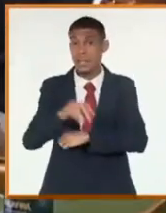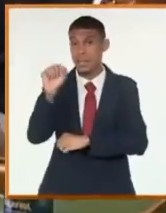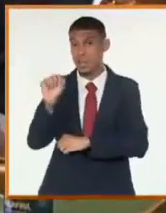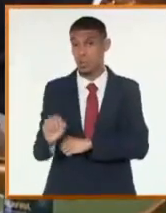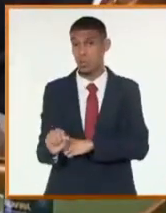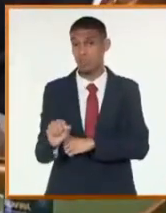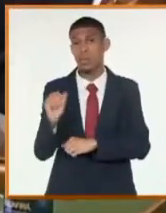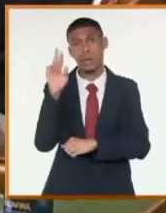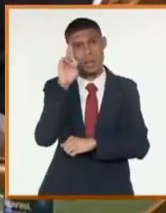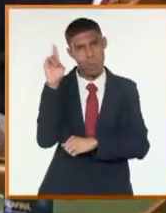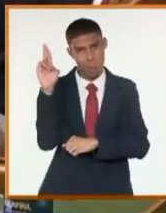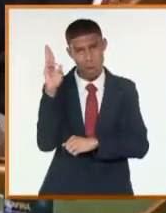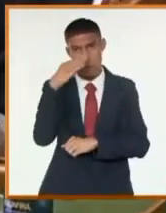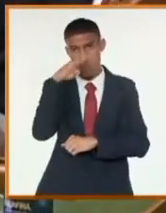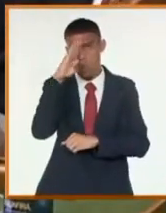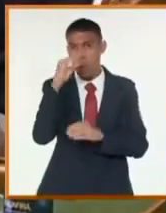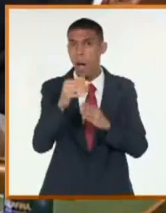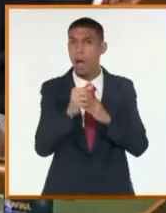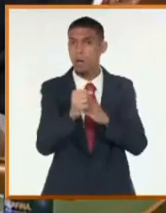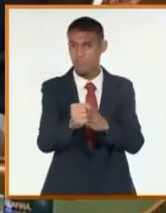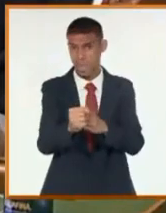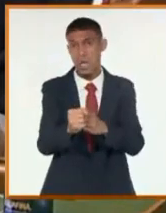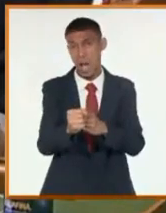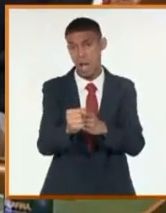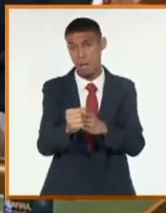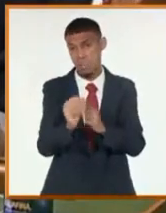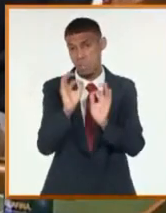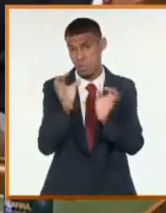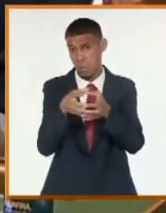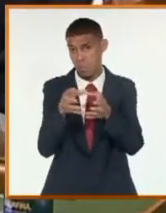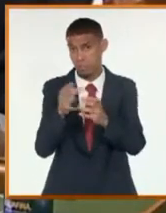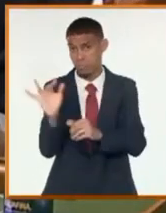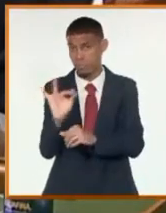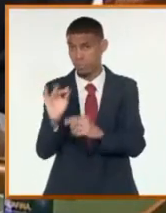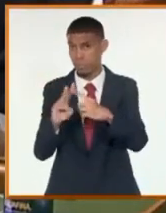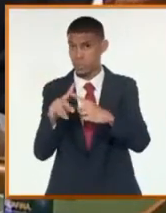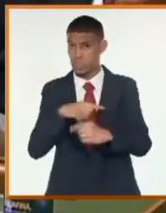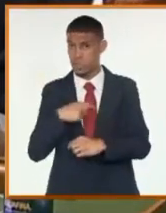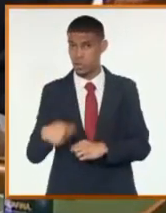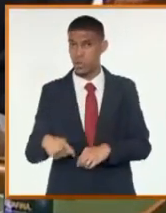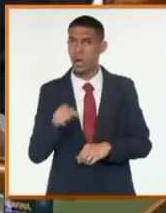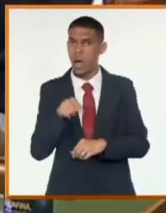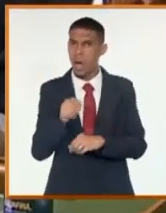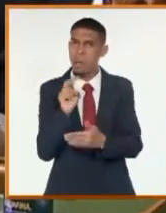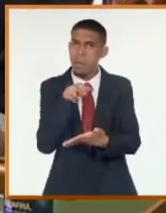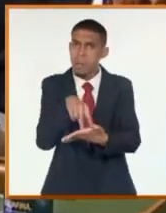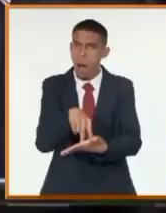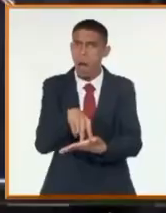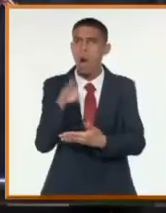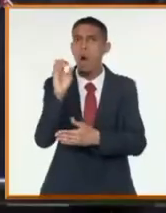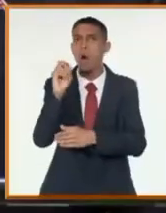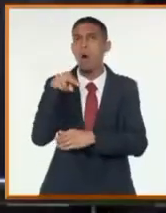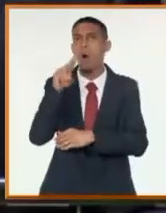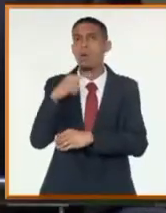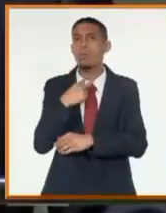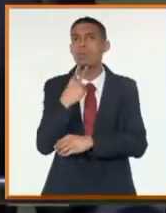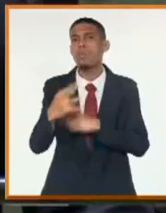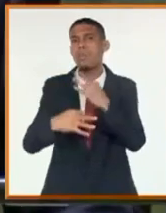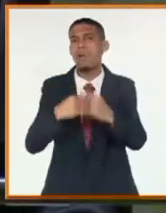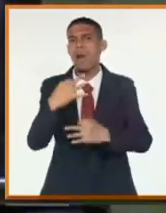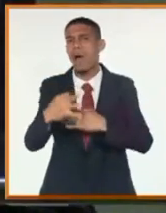la voz de Cuba. Y ahí ratificamos todo un grupo de posiciones con relación a la voluntad de continuar construyendo el